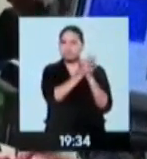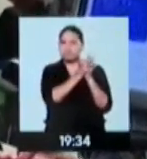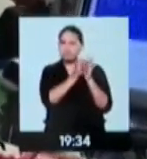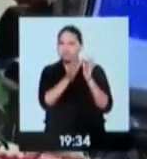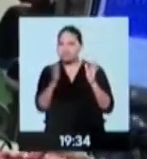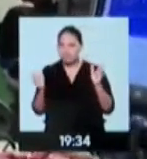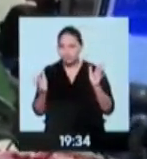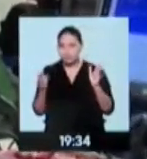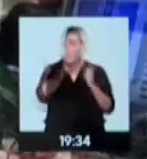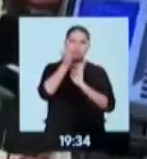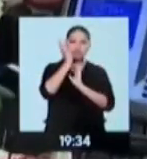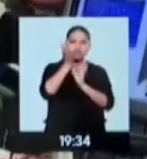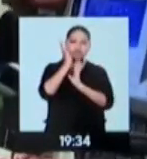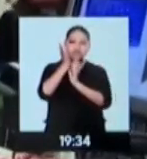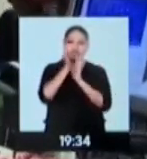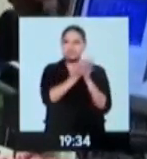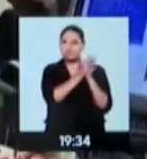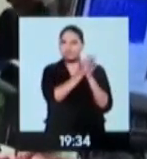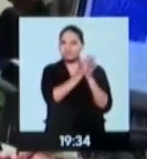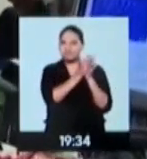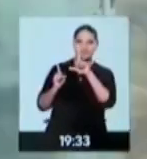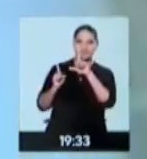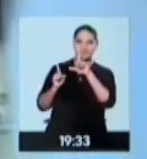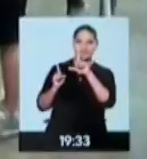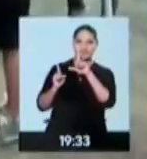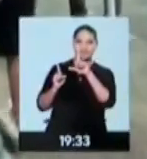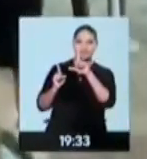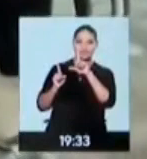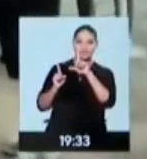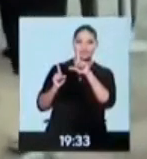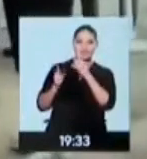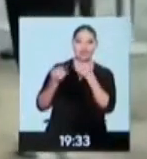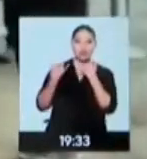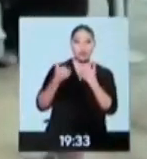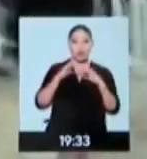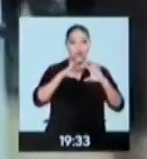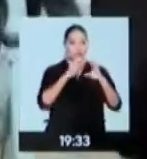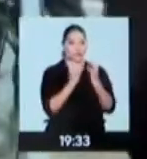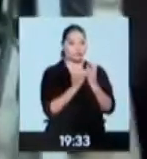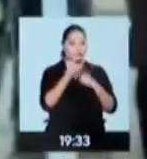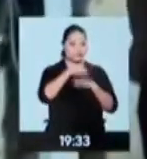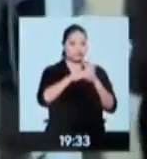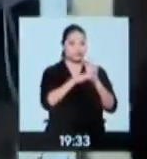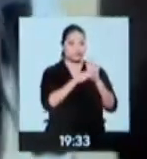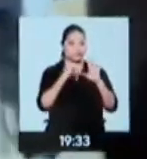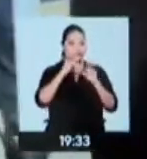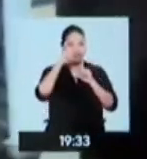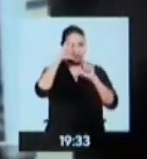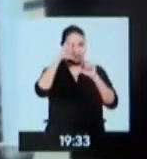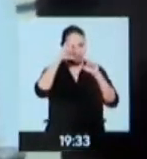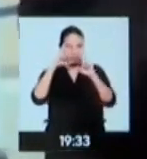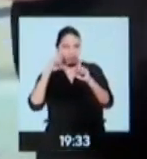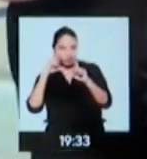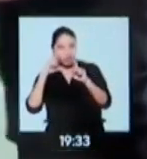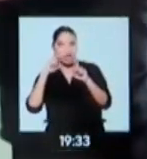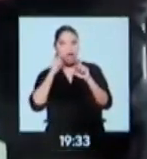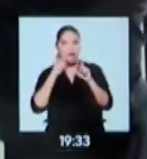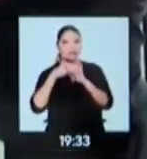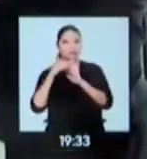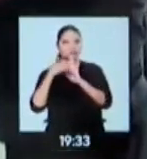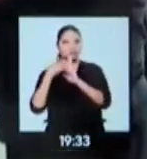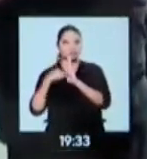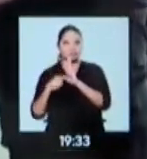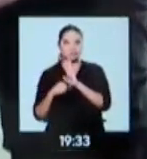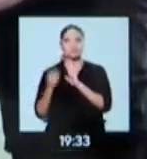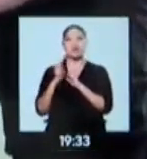¿no?, desacredita el sistema mismo judicial porque no se cumple, y eso da